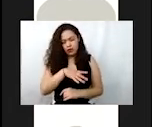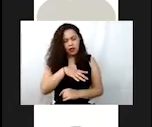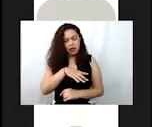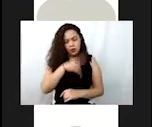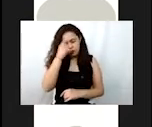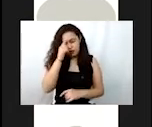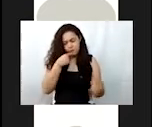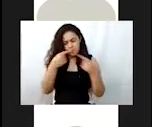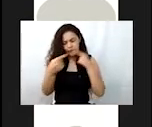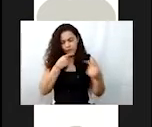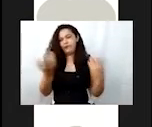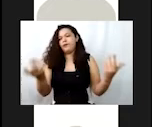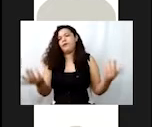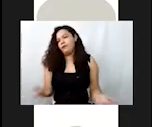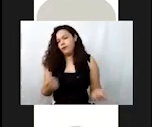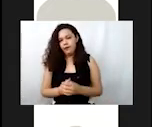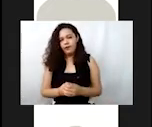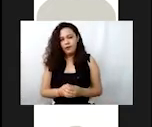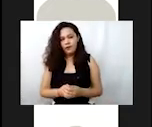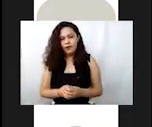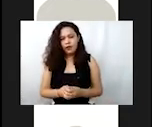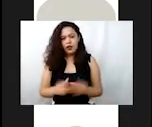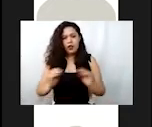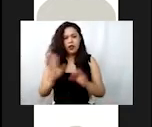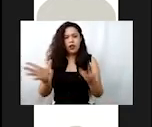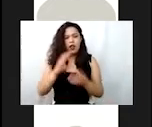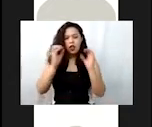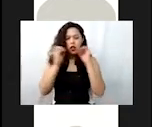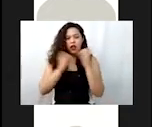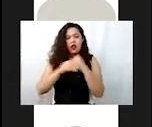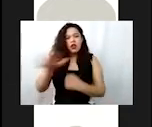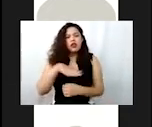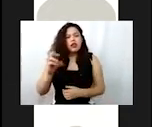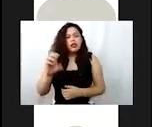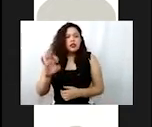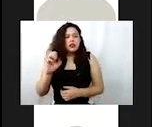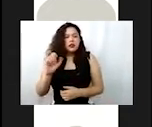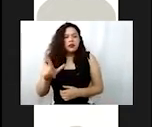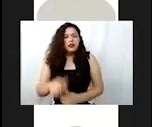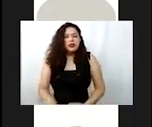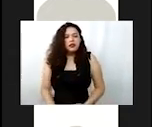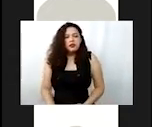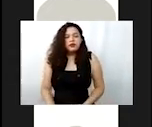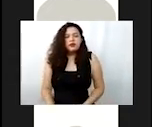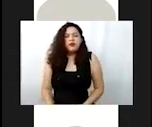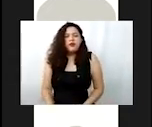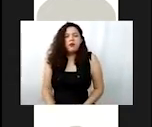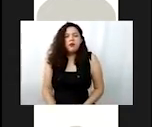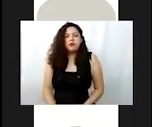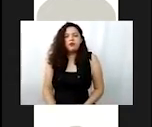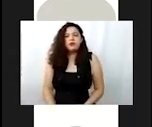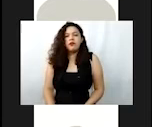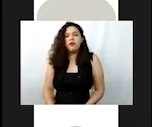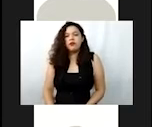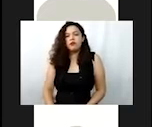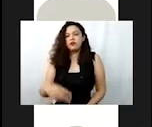discusión. Obviamente, estos son ejemplos de organizaciones de sociedad civil, pero si digamos, su